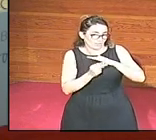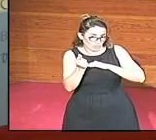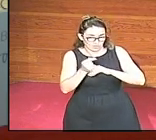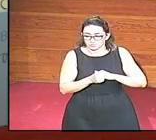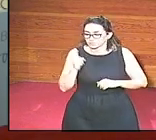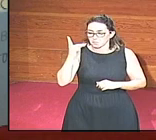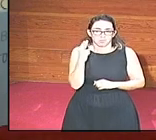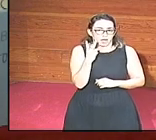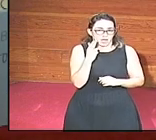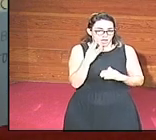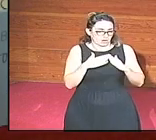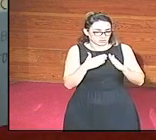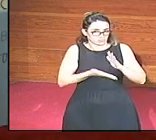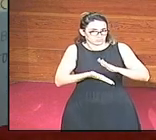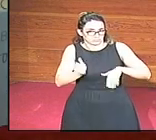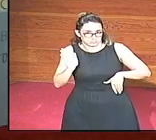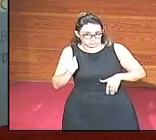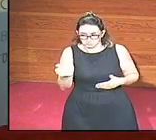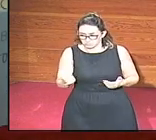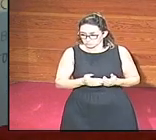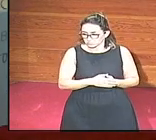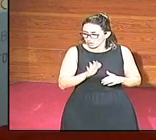casa de toda la vida en Simferopol